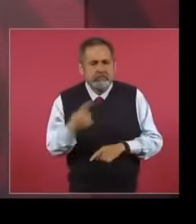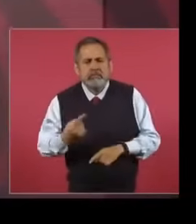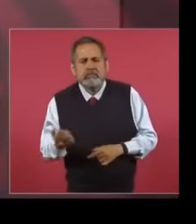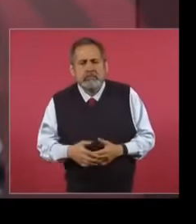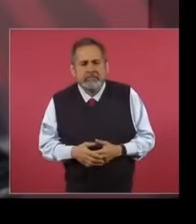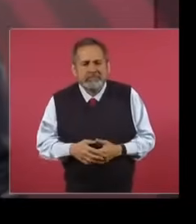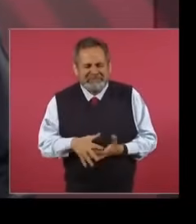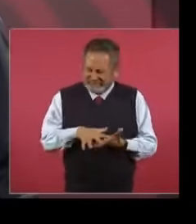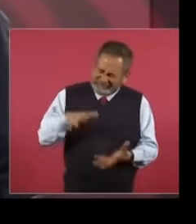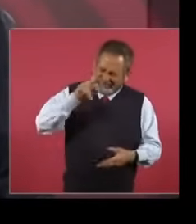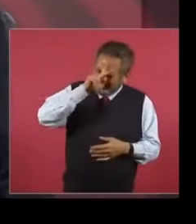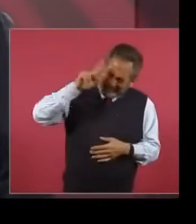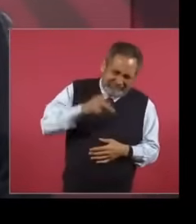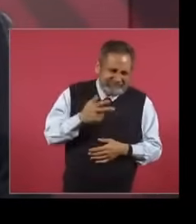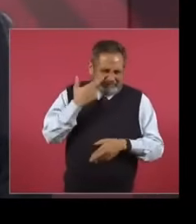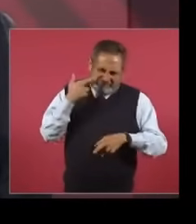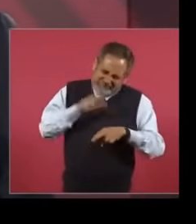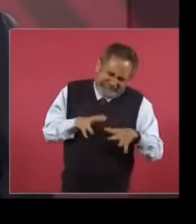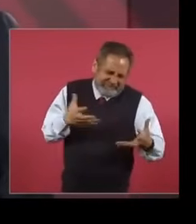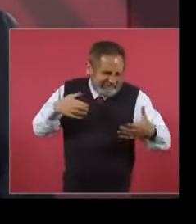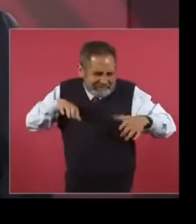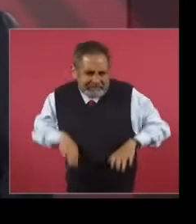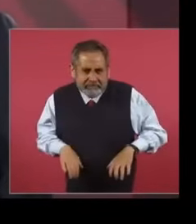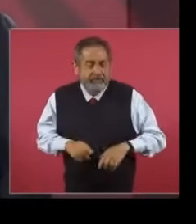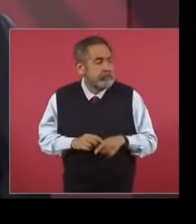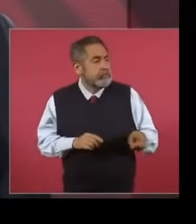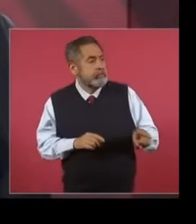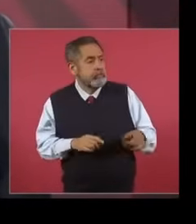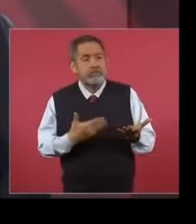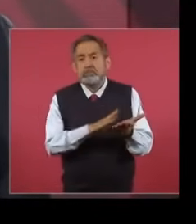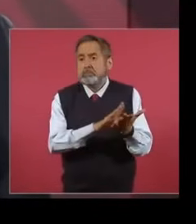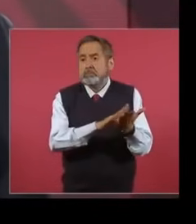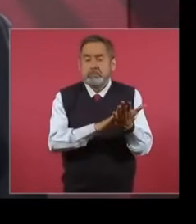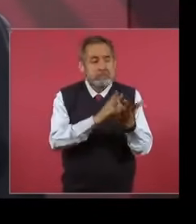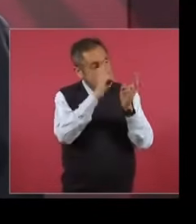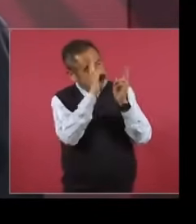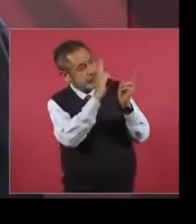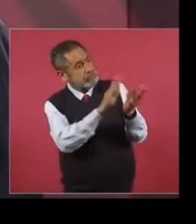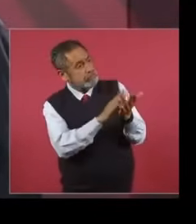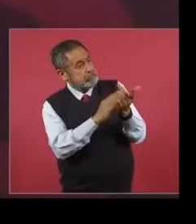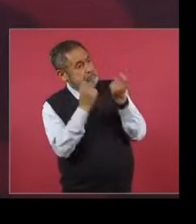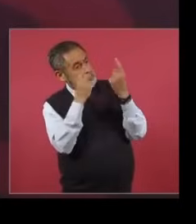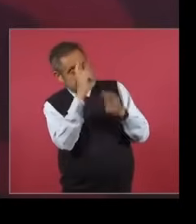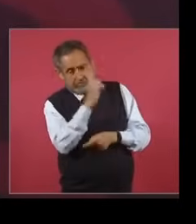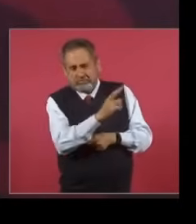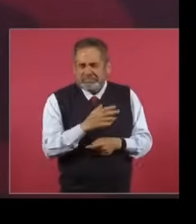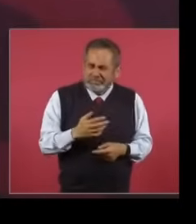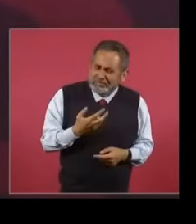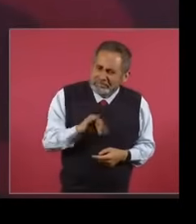grandes rateros ni perdían su respetabilidad